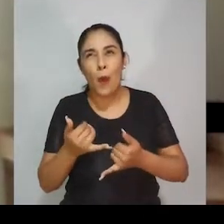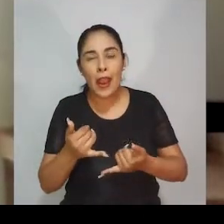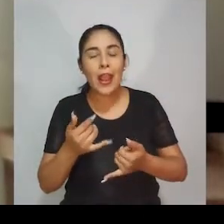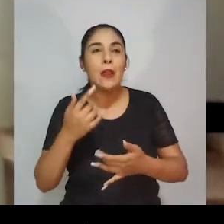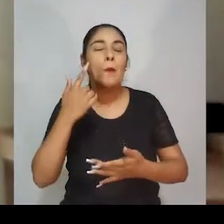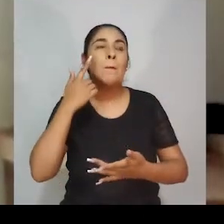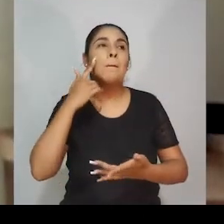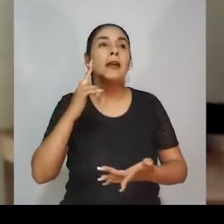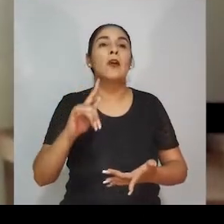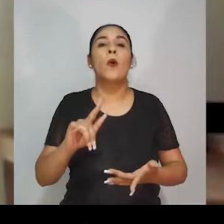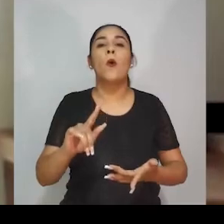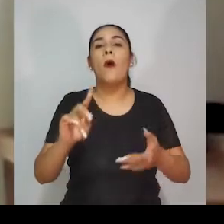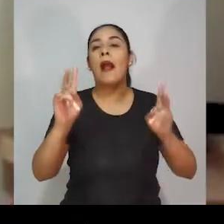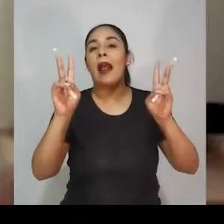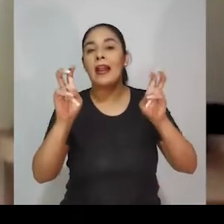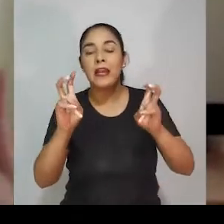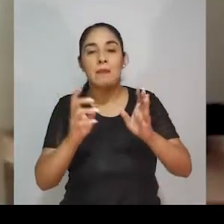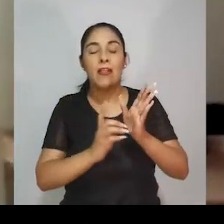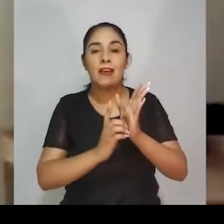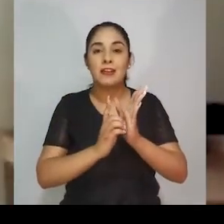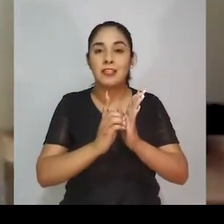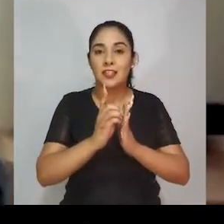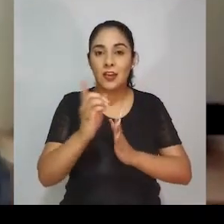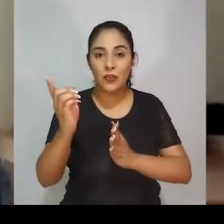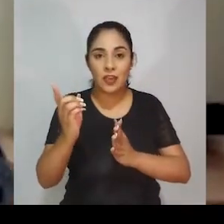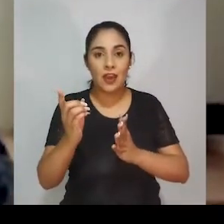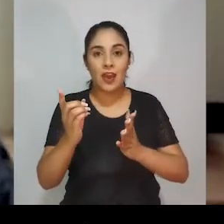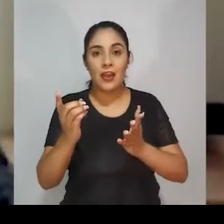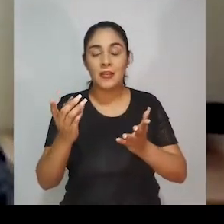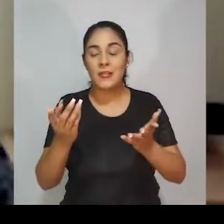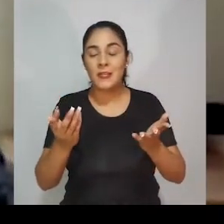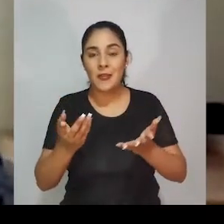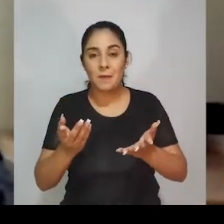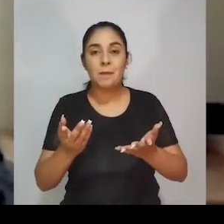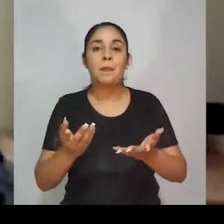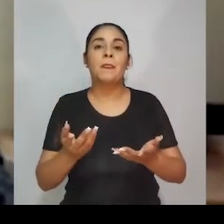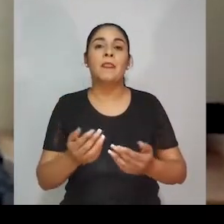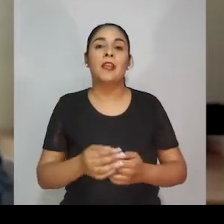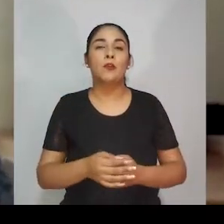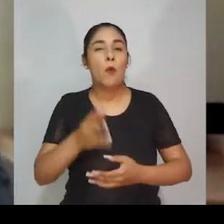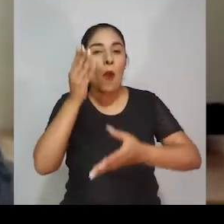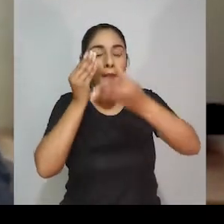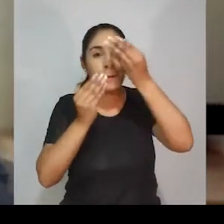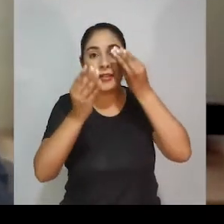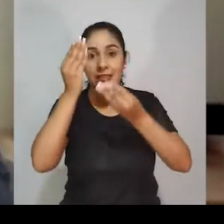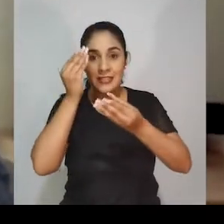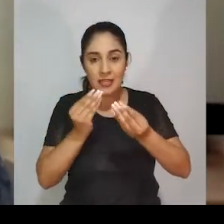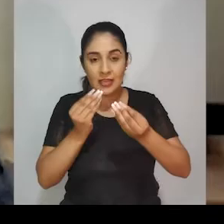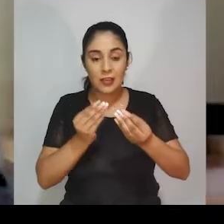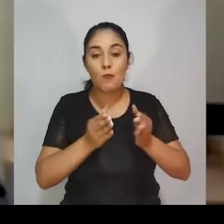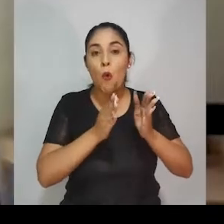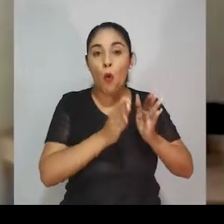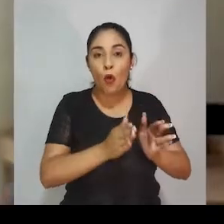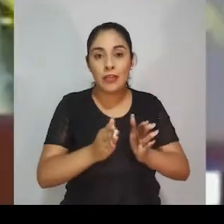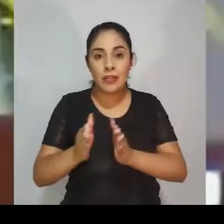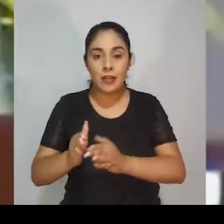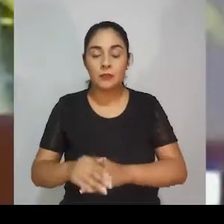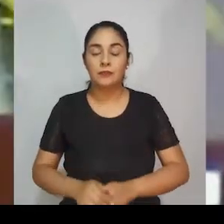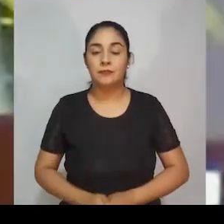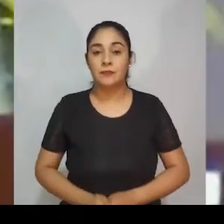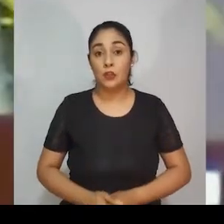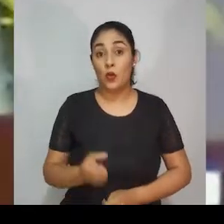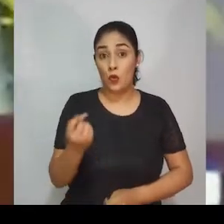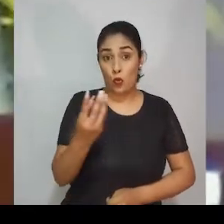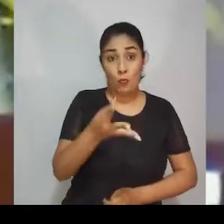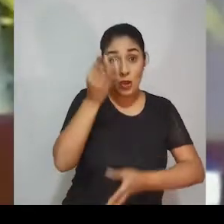los juegos mismos, pero como del tema de desarrollarse en torno a un aprendizaje como pauteado. Se